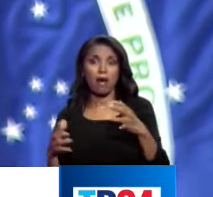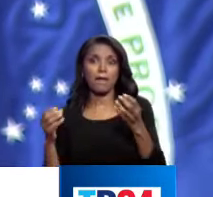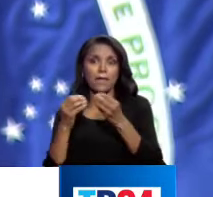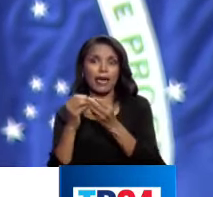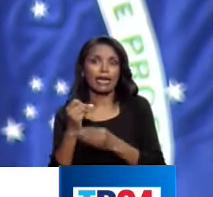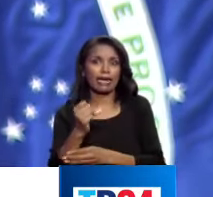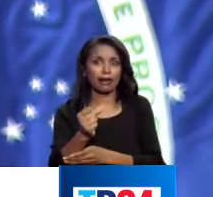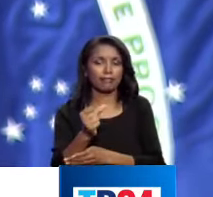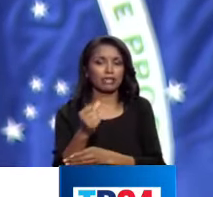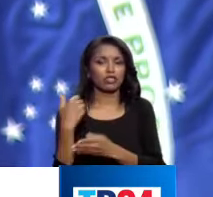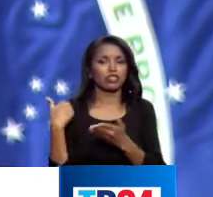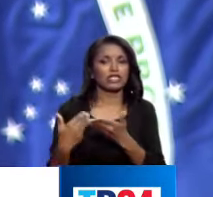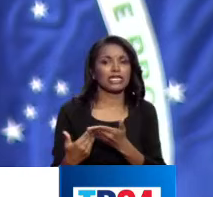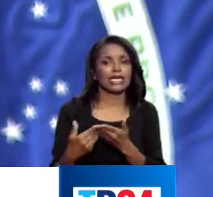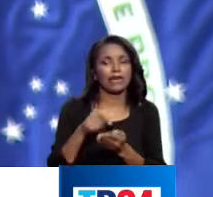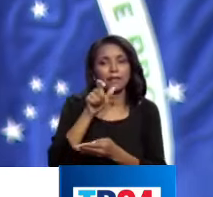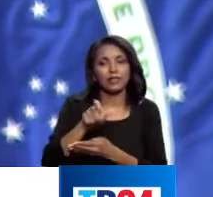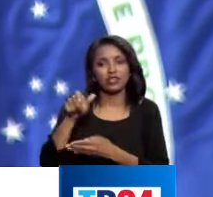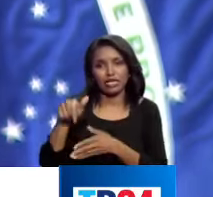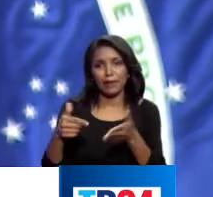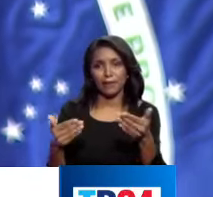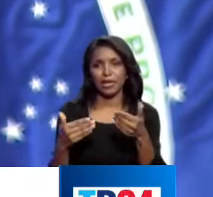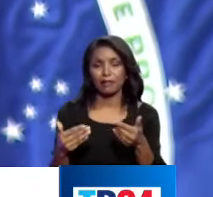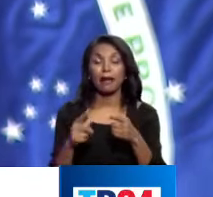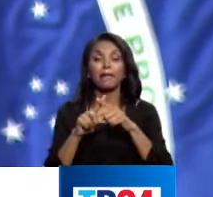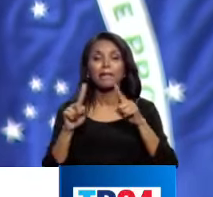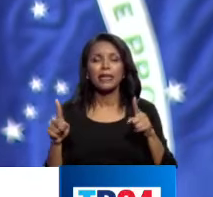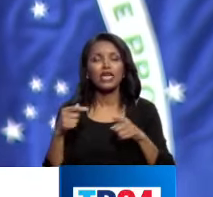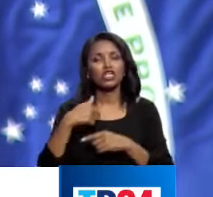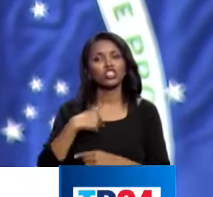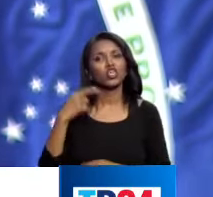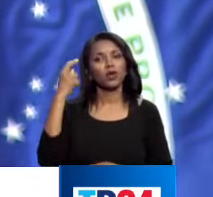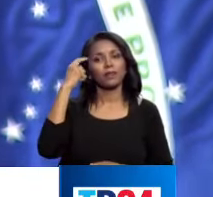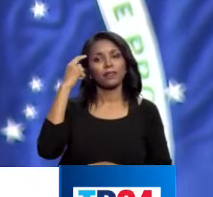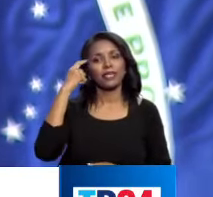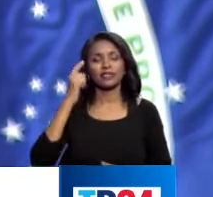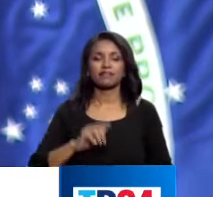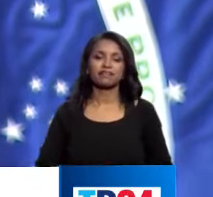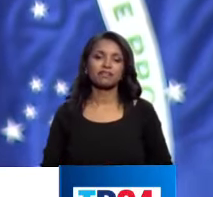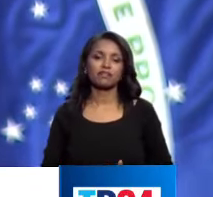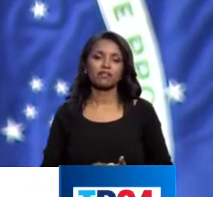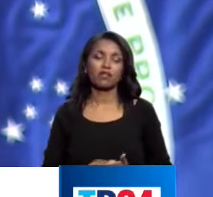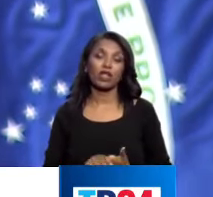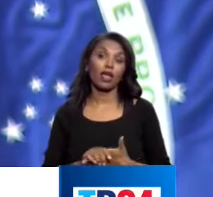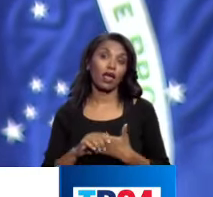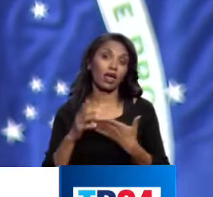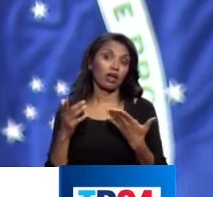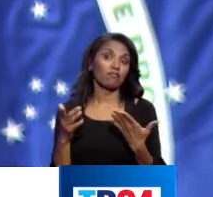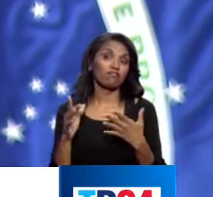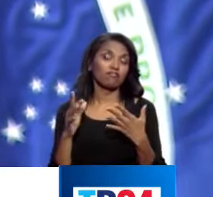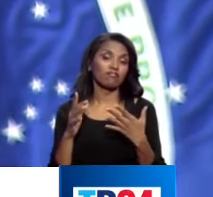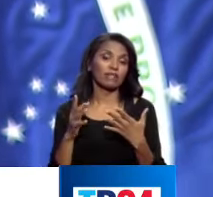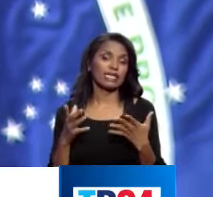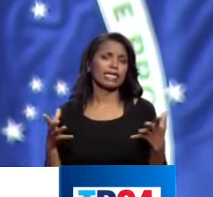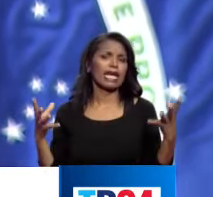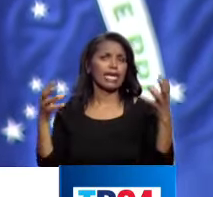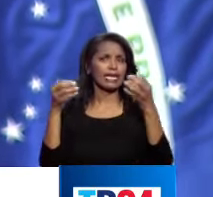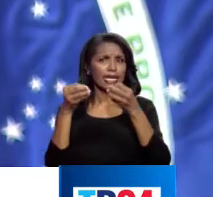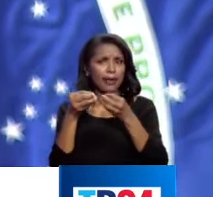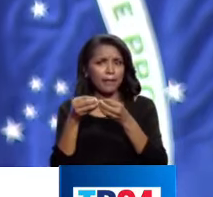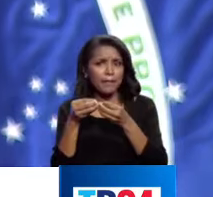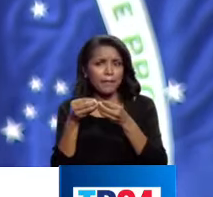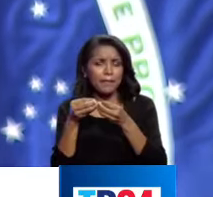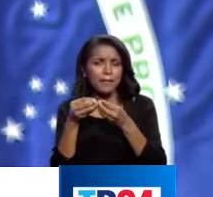turistas de forma moderna. Por lo tanto, proponemos lo siguiente. Vamos a rediseñar el espacio aéreo de manera tal que haya